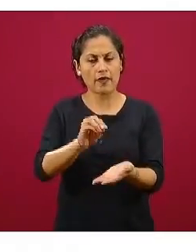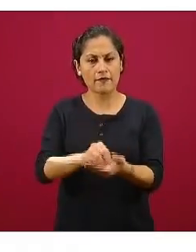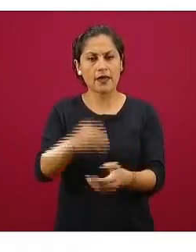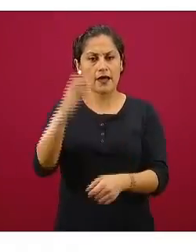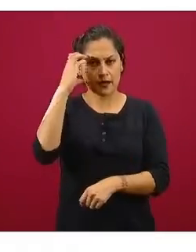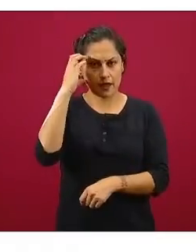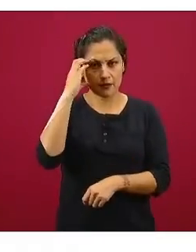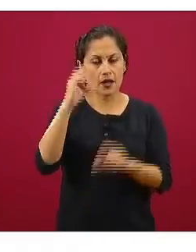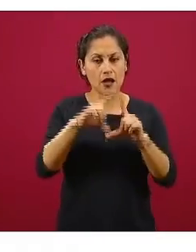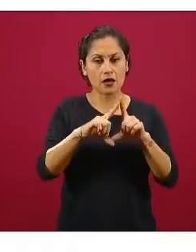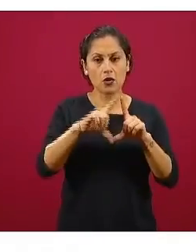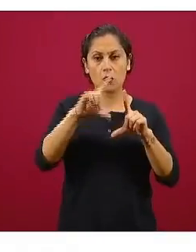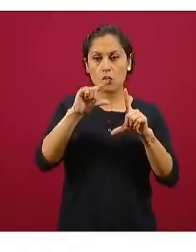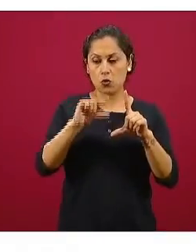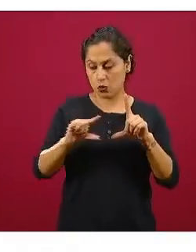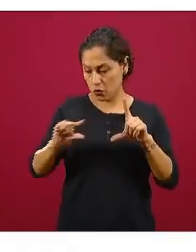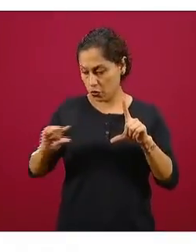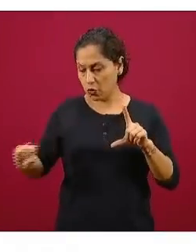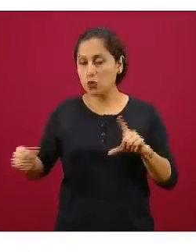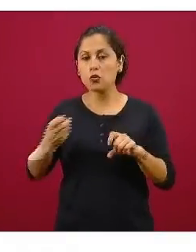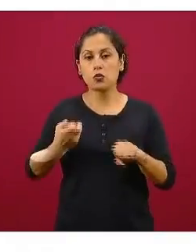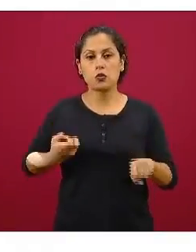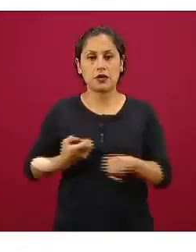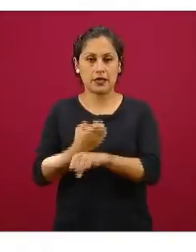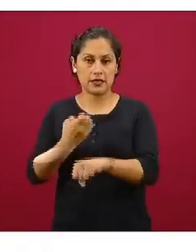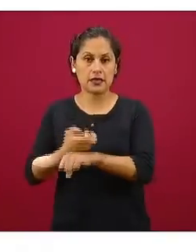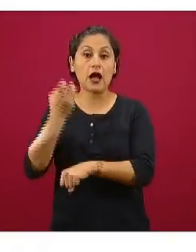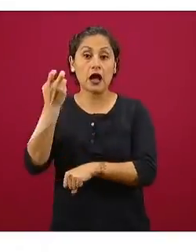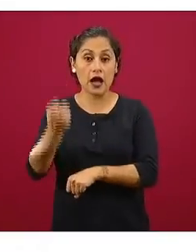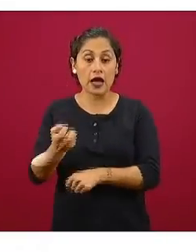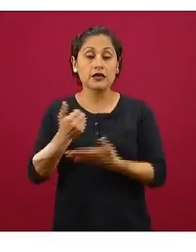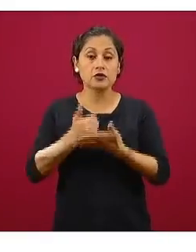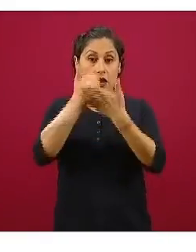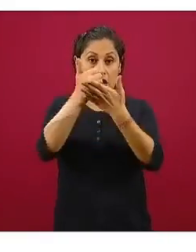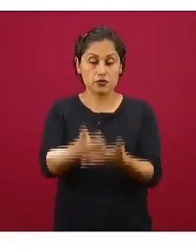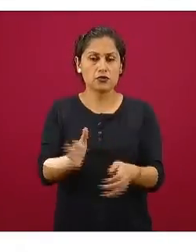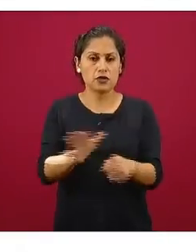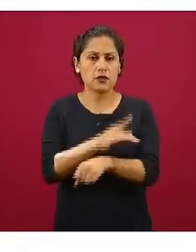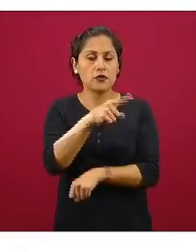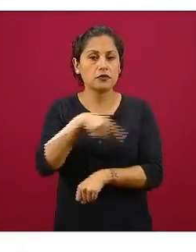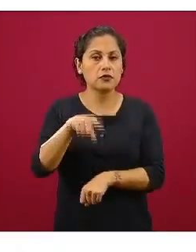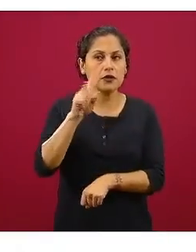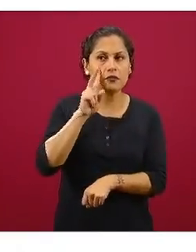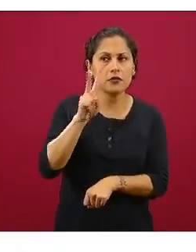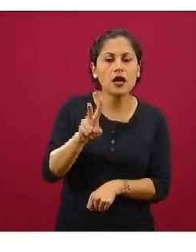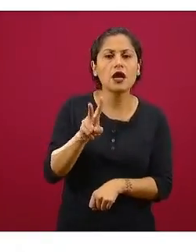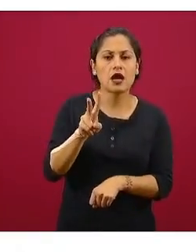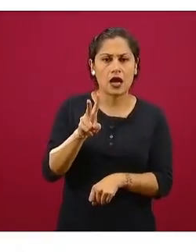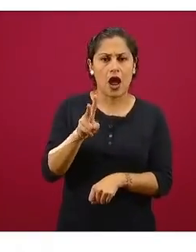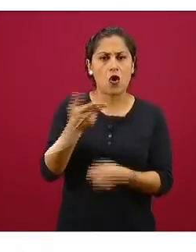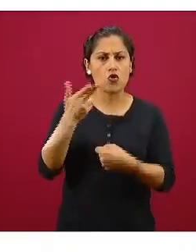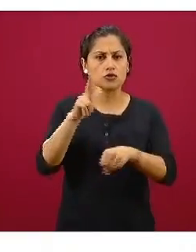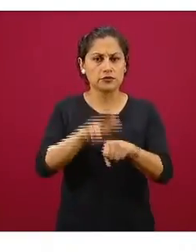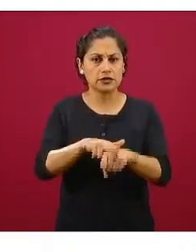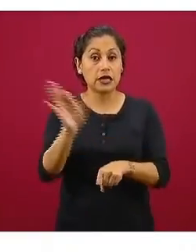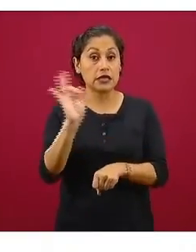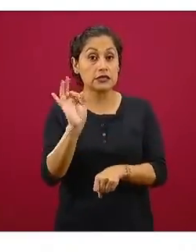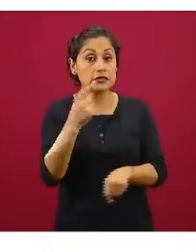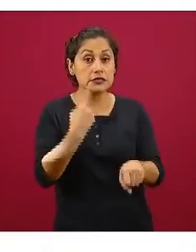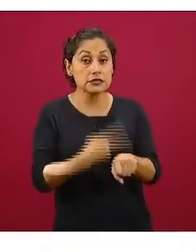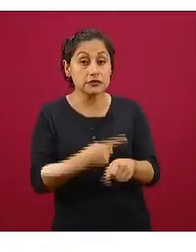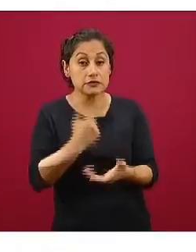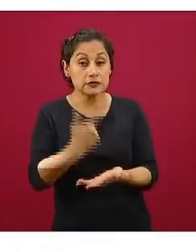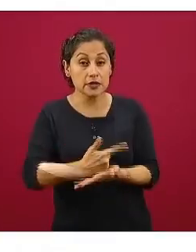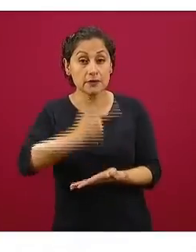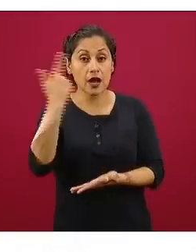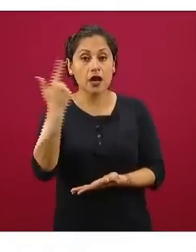incrementado en los últimos días, lo cual es bueno porque permite también entonces siempre tener disponible un ventilador, sobre todo para aquellas personas que